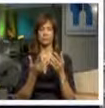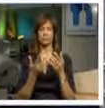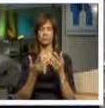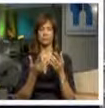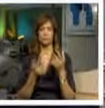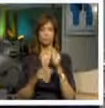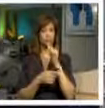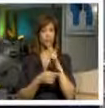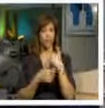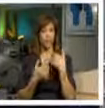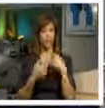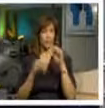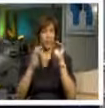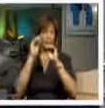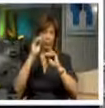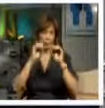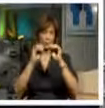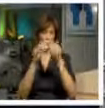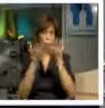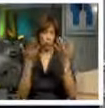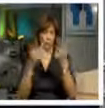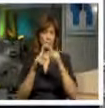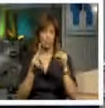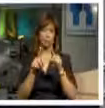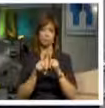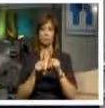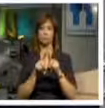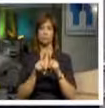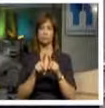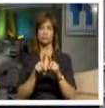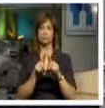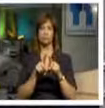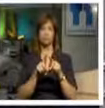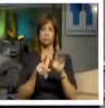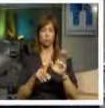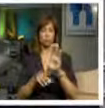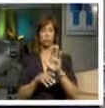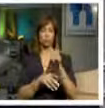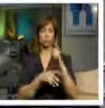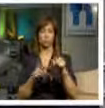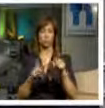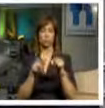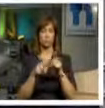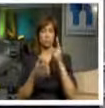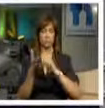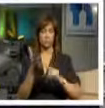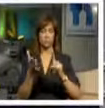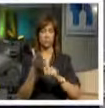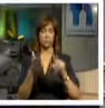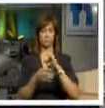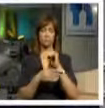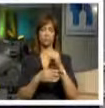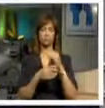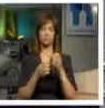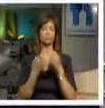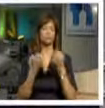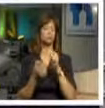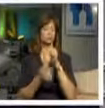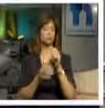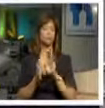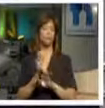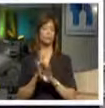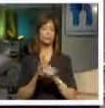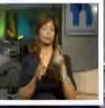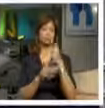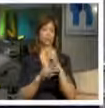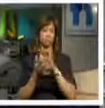como que no deberían de haberse adornos objetos pero sobre todo para que los propietarios de los locales realicen inspecciones hay equipos que no son tan costoso